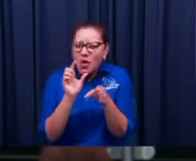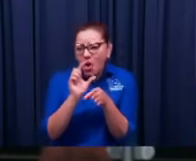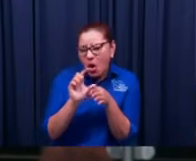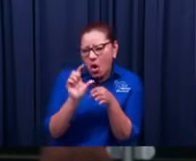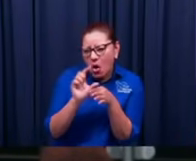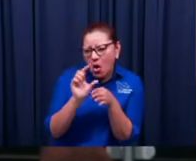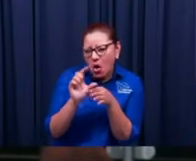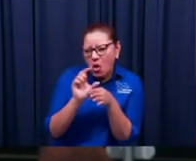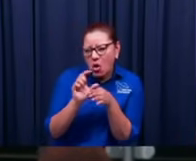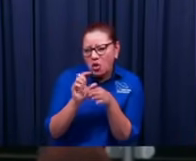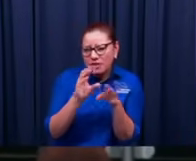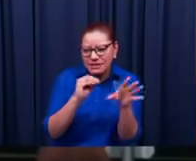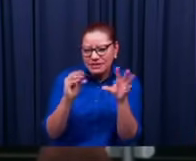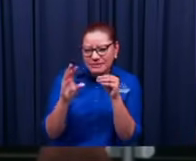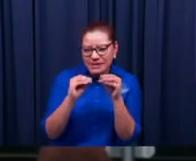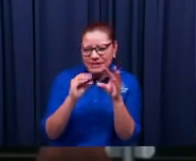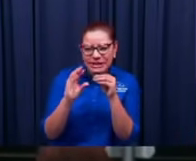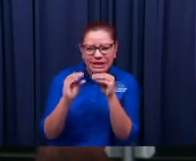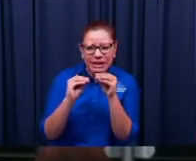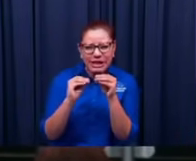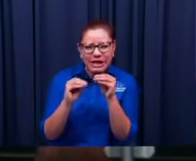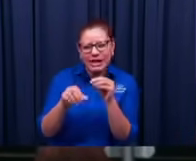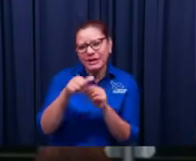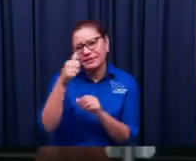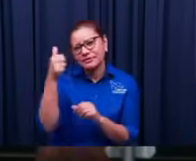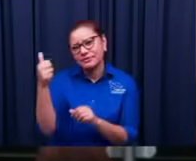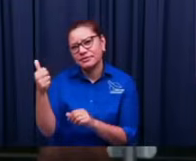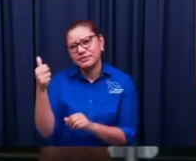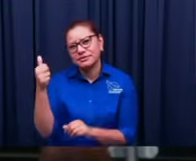cuestiones, incluso en doble sentido, de